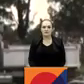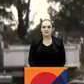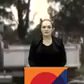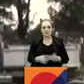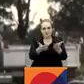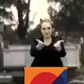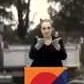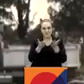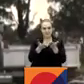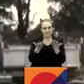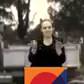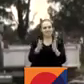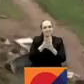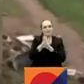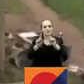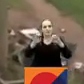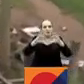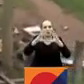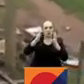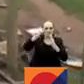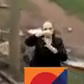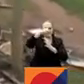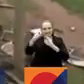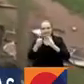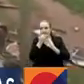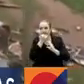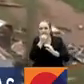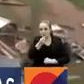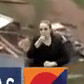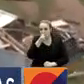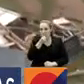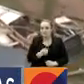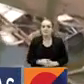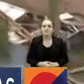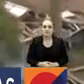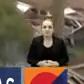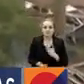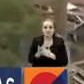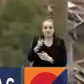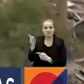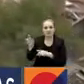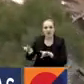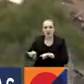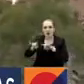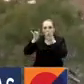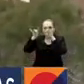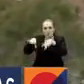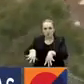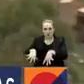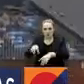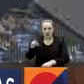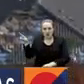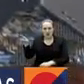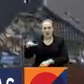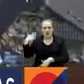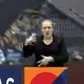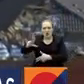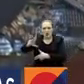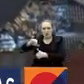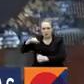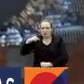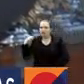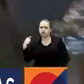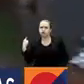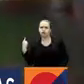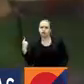Bienvenidos a la información del mundo en RTVC Noticias. Iniciamos en Australia con estas imágenes del impacto de un tornado en